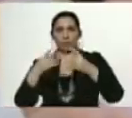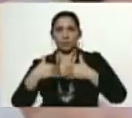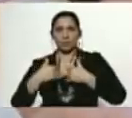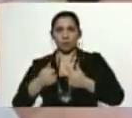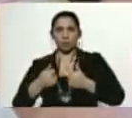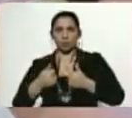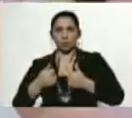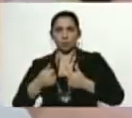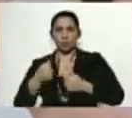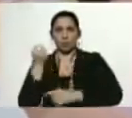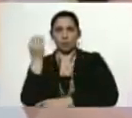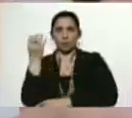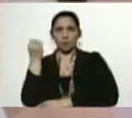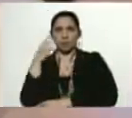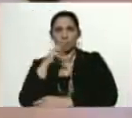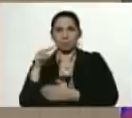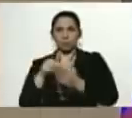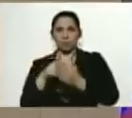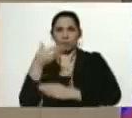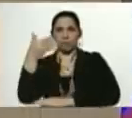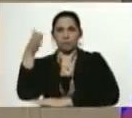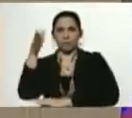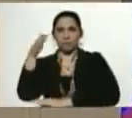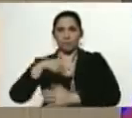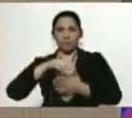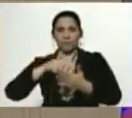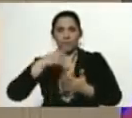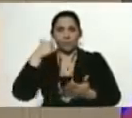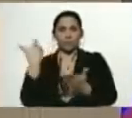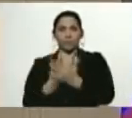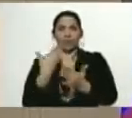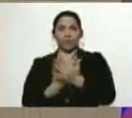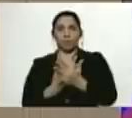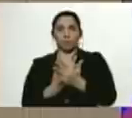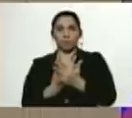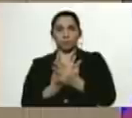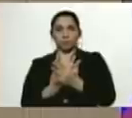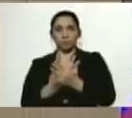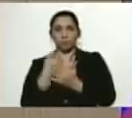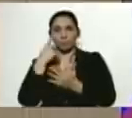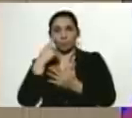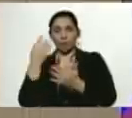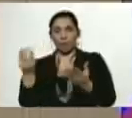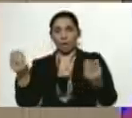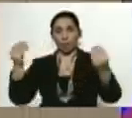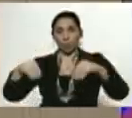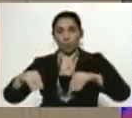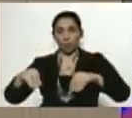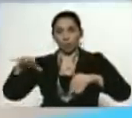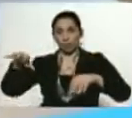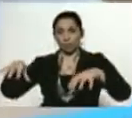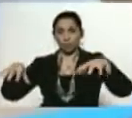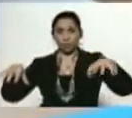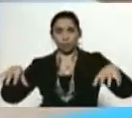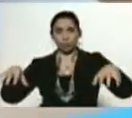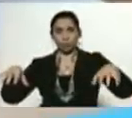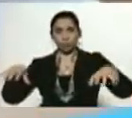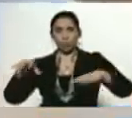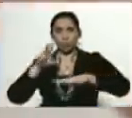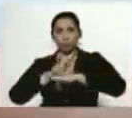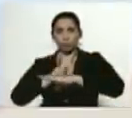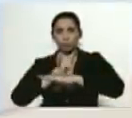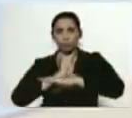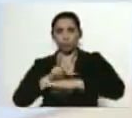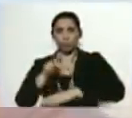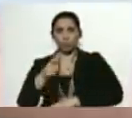de la Asamblea Nacional. Firma como testigo y como garante de este acuerdo de colaboración el doctor